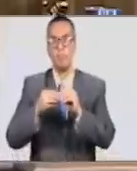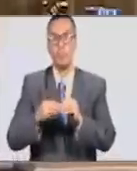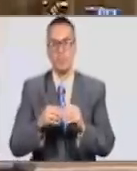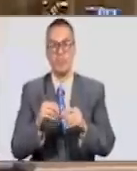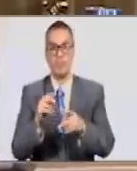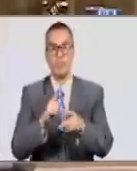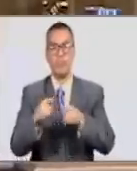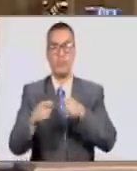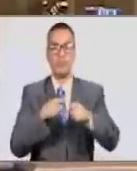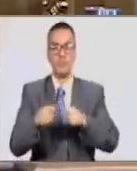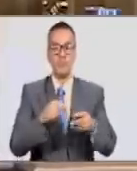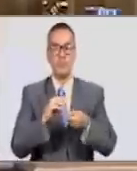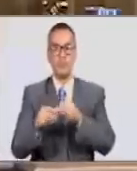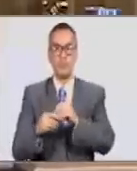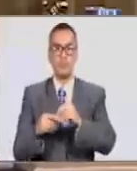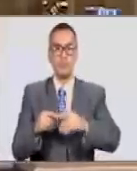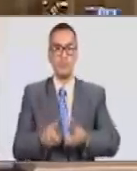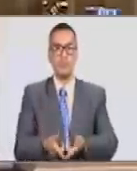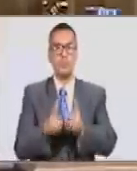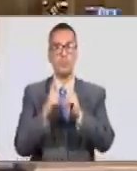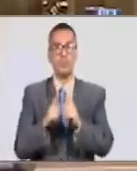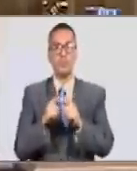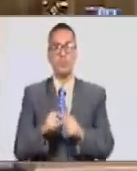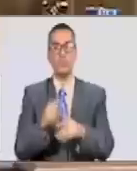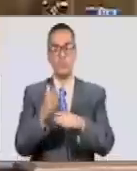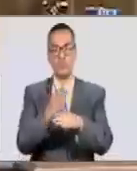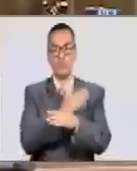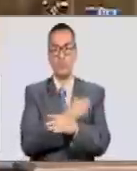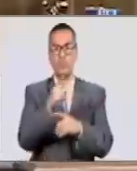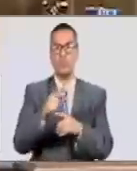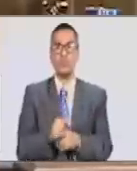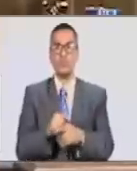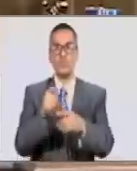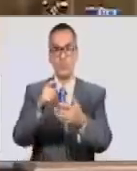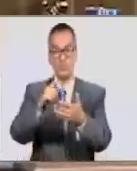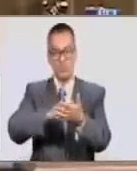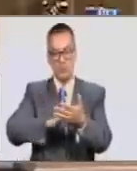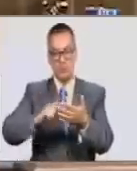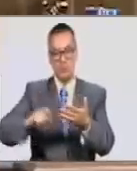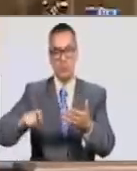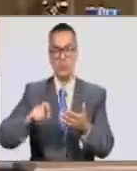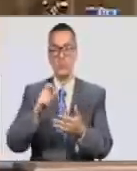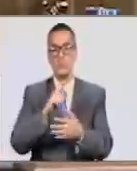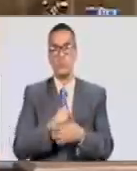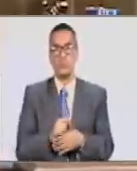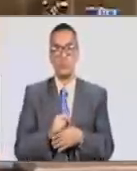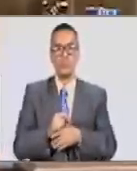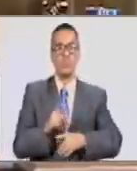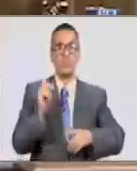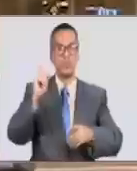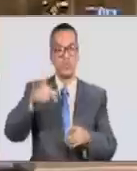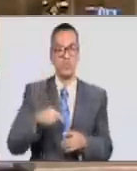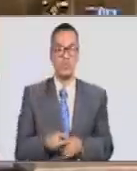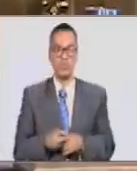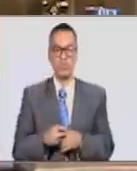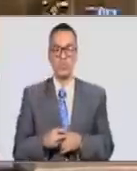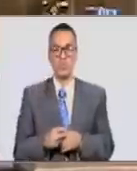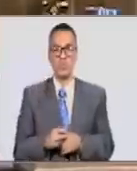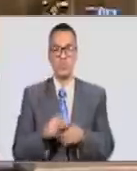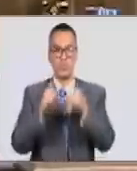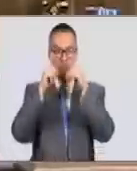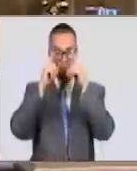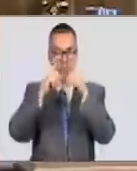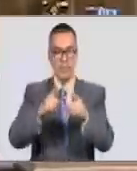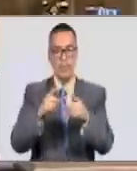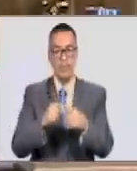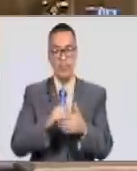los trámites relativos a las autorizaciones previas, registros e inscripciones, así como para la